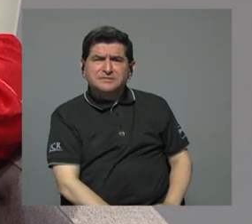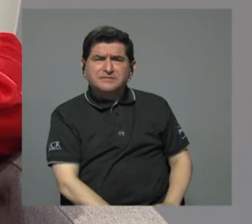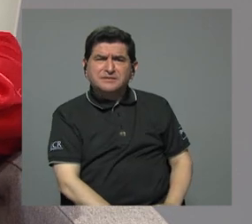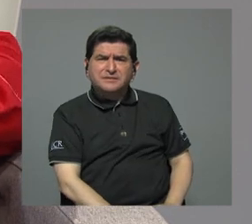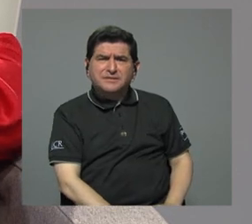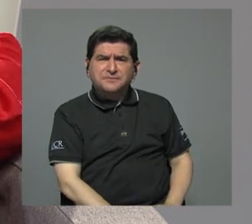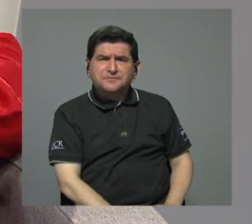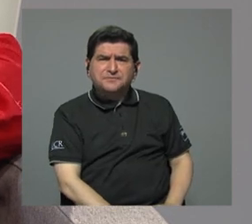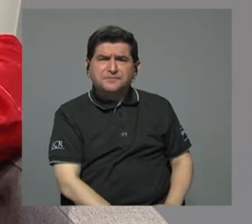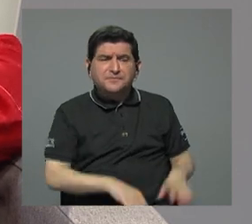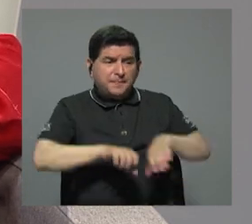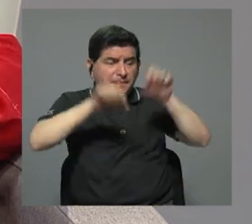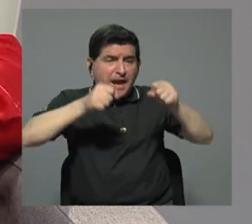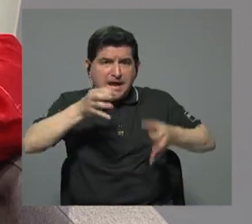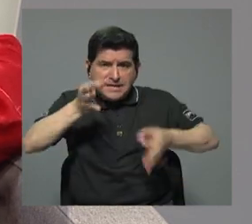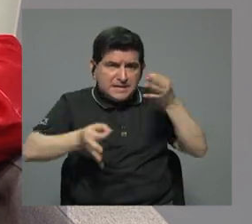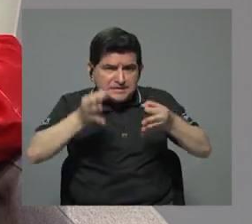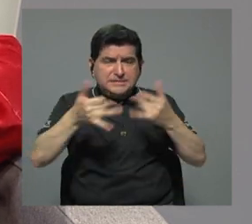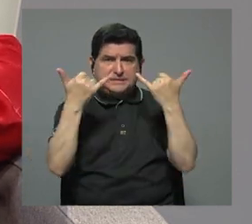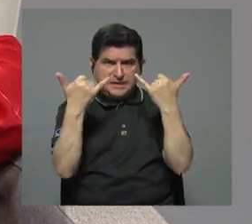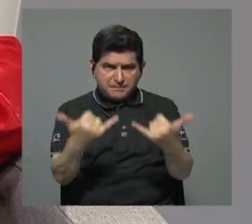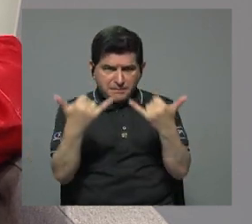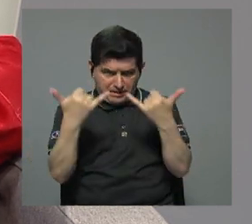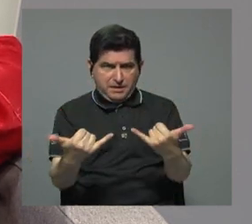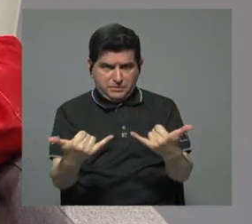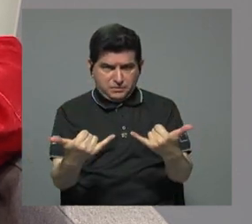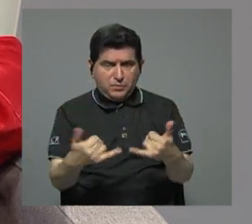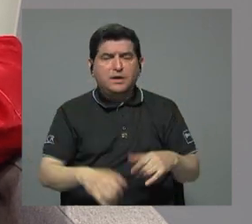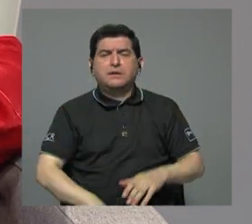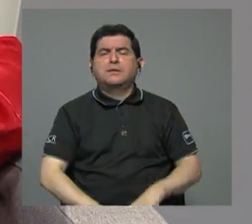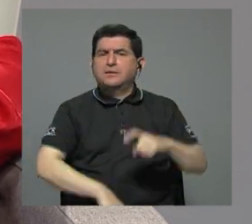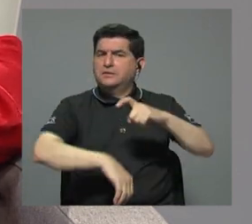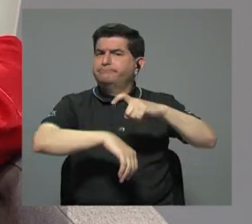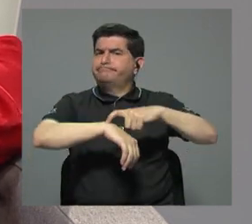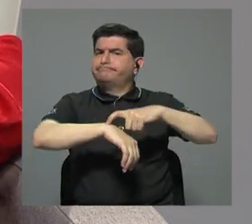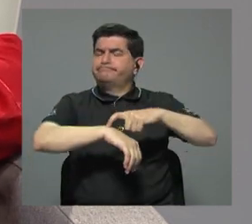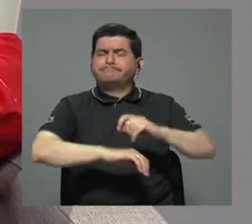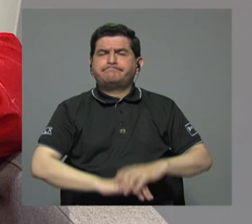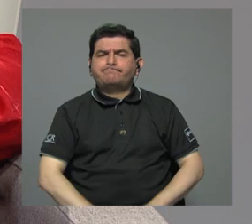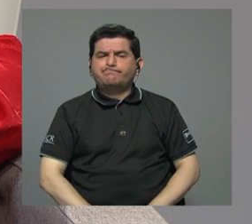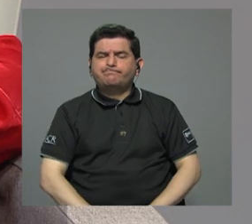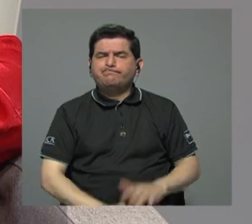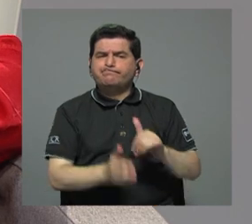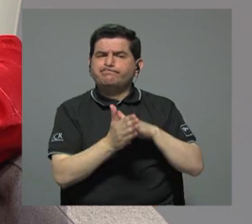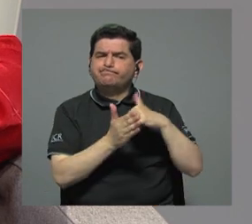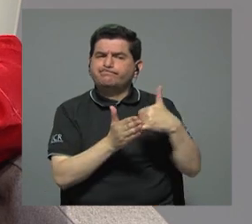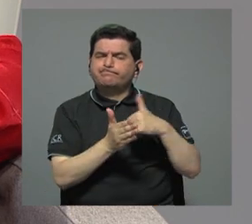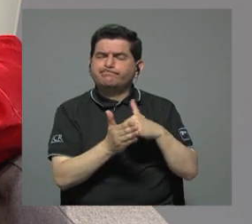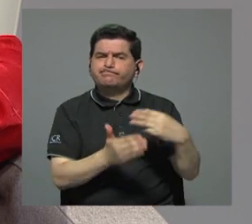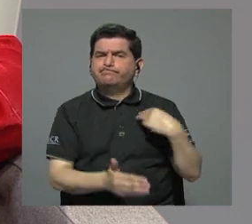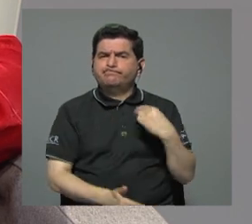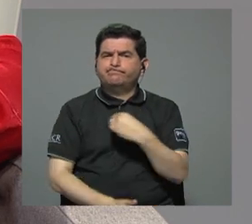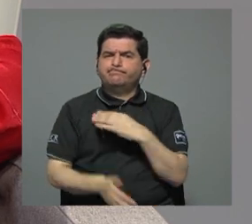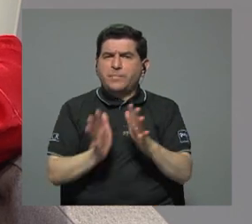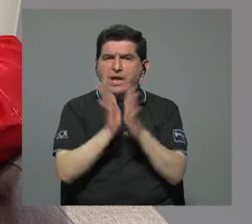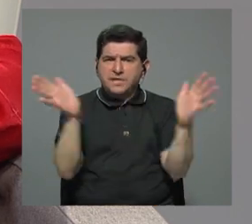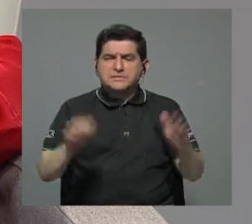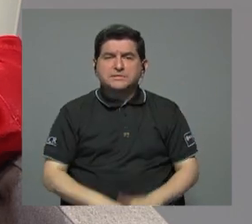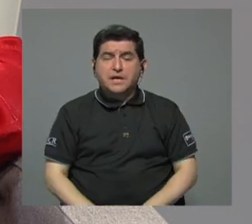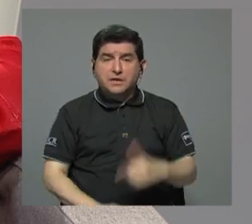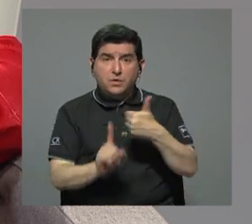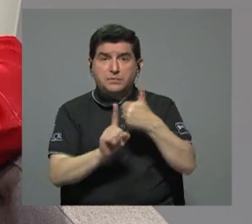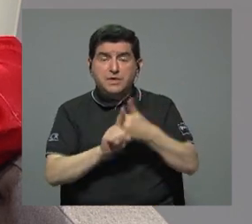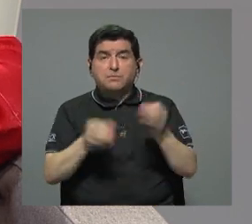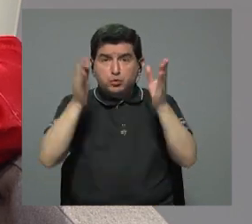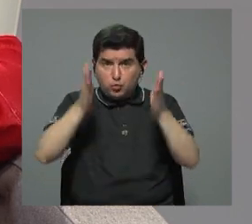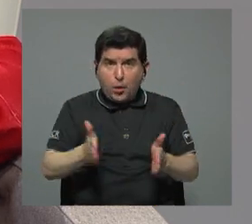el régimen jurídico que estamos llevando a cabo en este momento y debilidades del ministerio público de los medios jueces